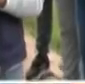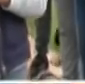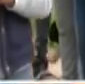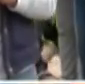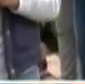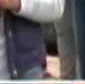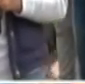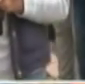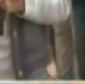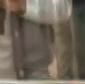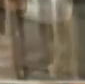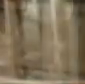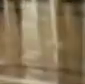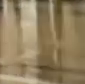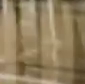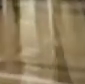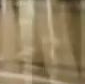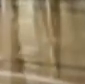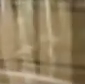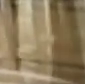reportes que hay hasta el momento.